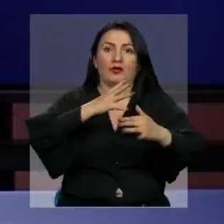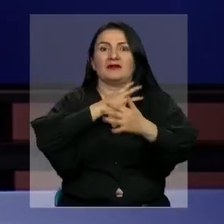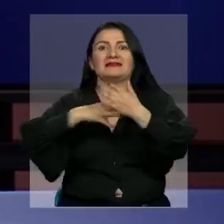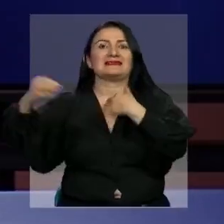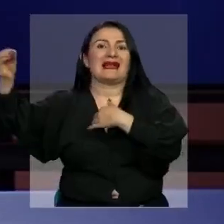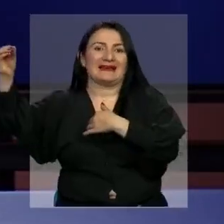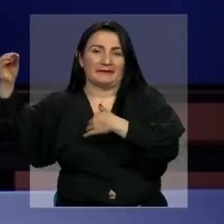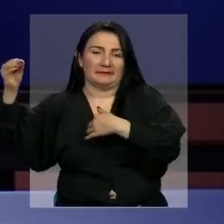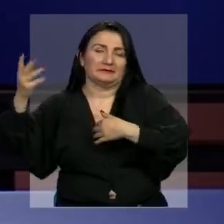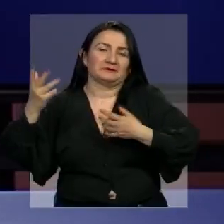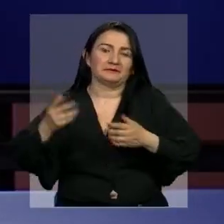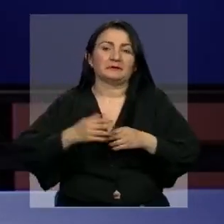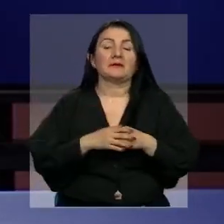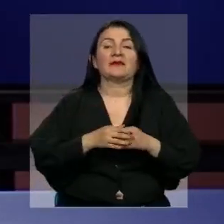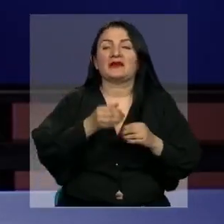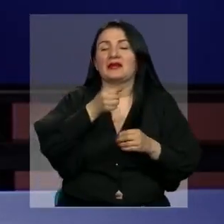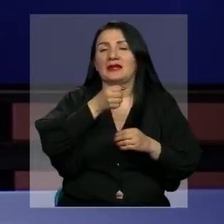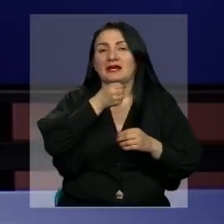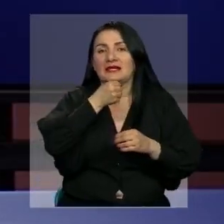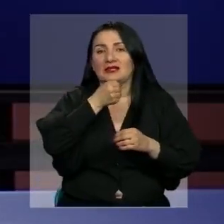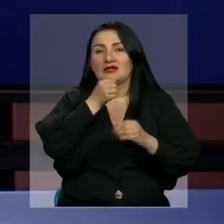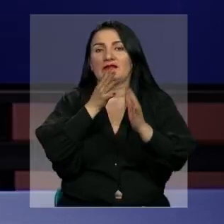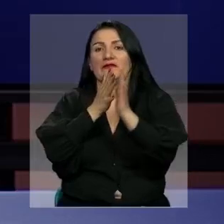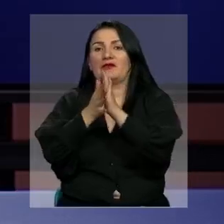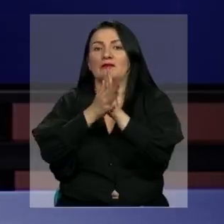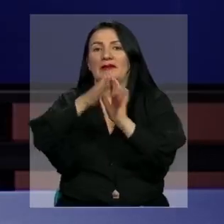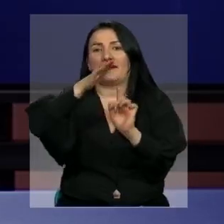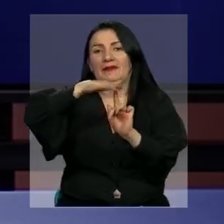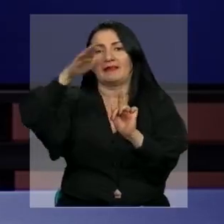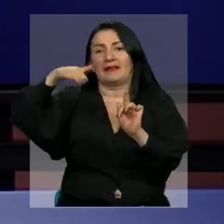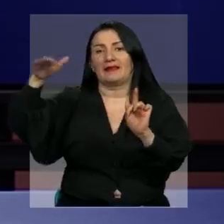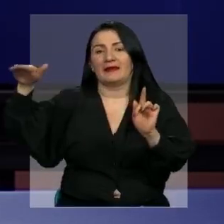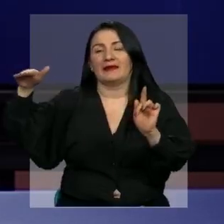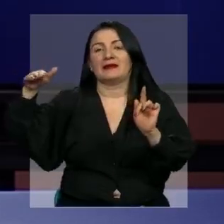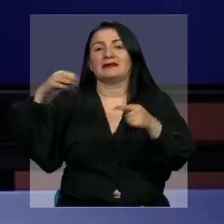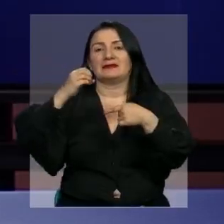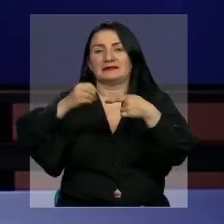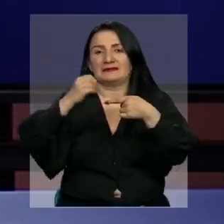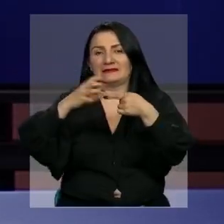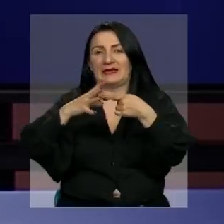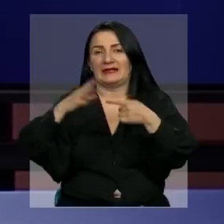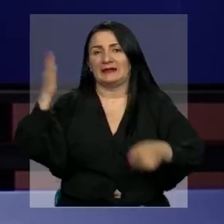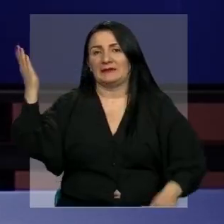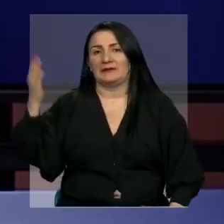vez. Este es un informe desde la terminal de transporte del Salitre hecho por Daniela Espitia.